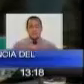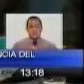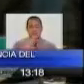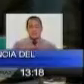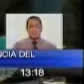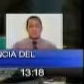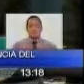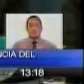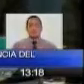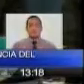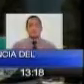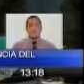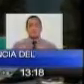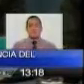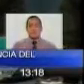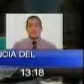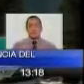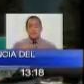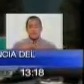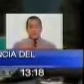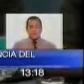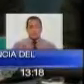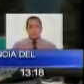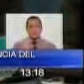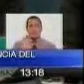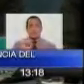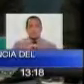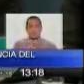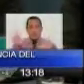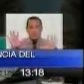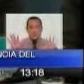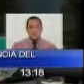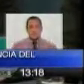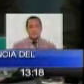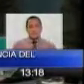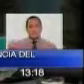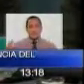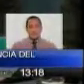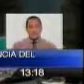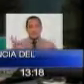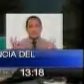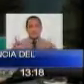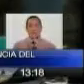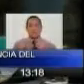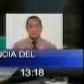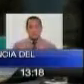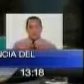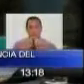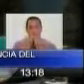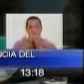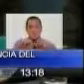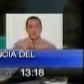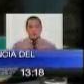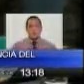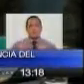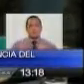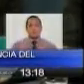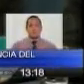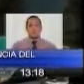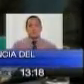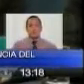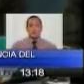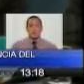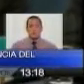esta posición, además, ha sido pública. En diversos eventos he manifestado la posición del